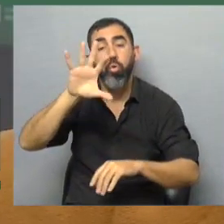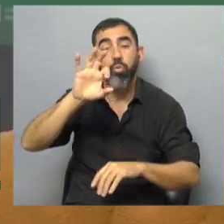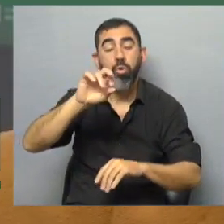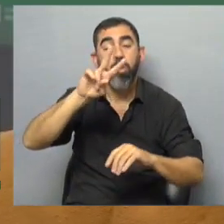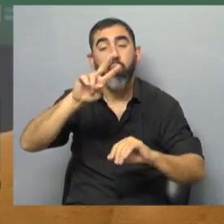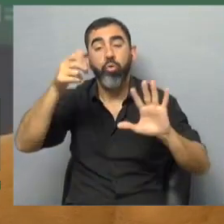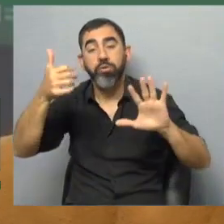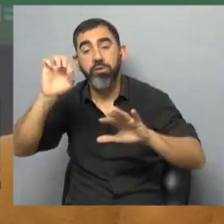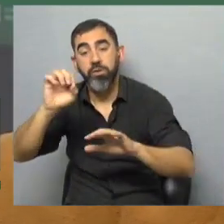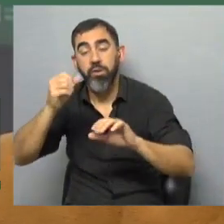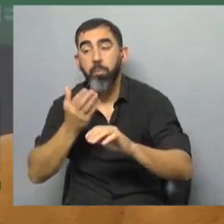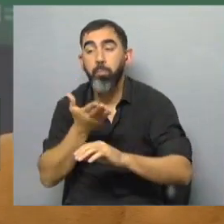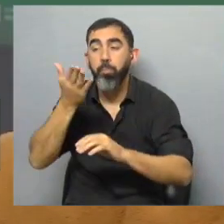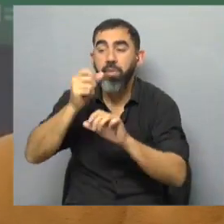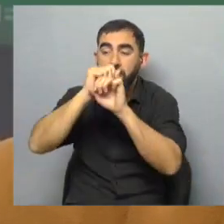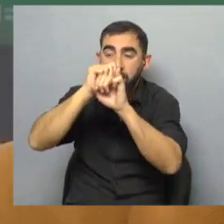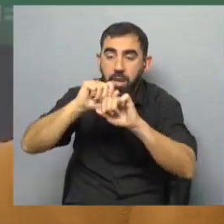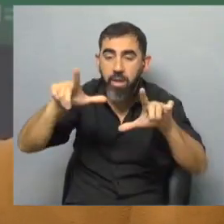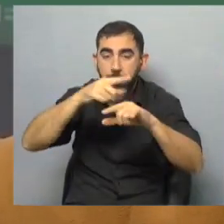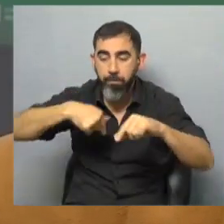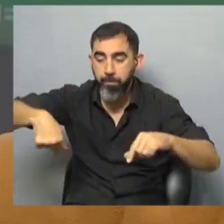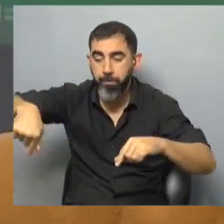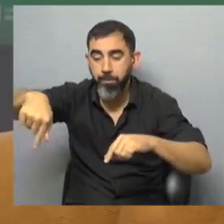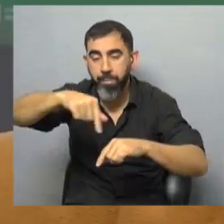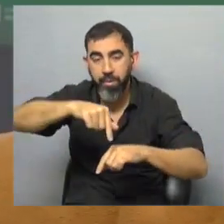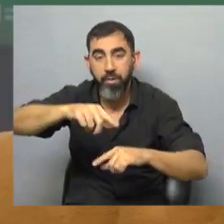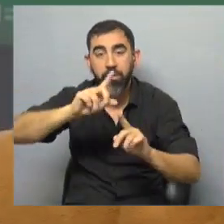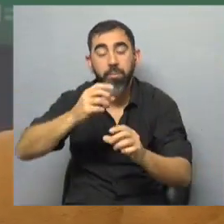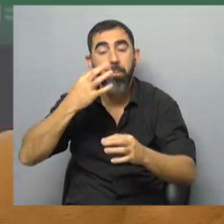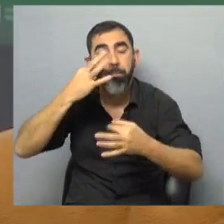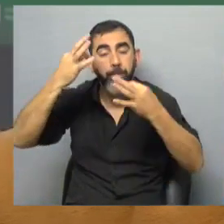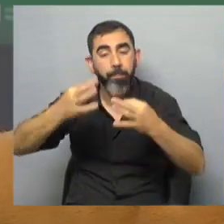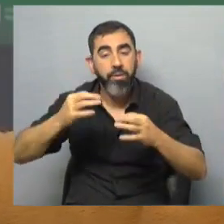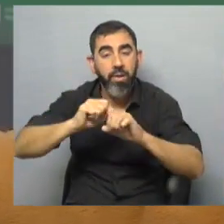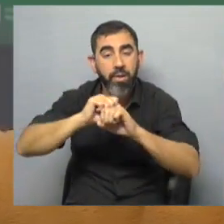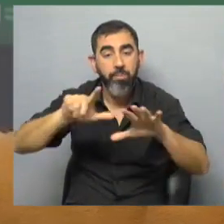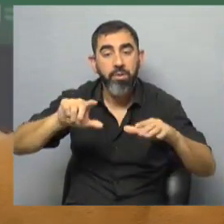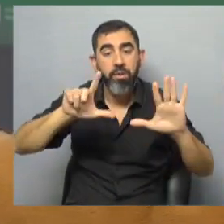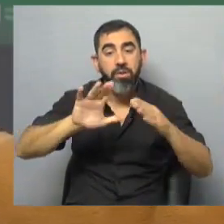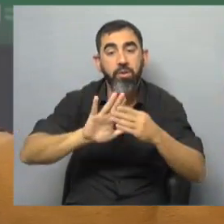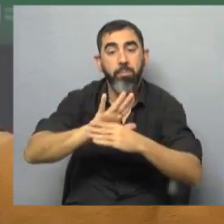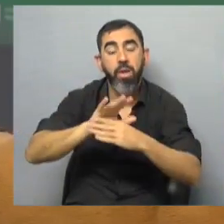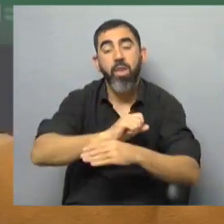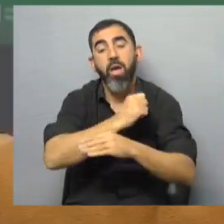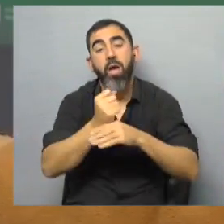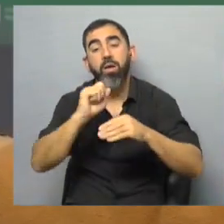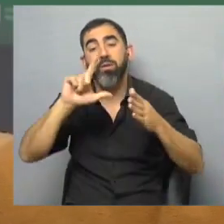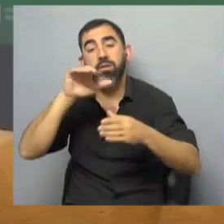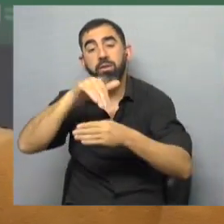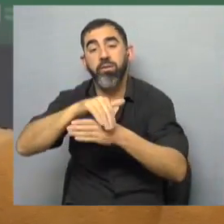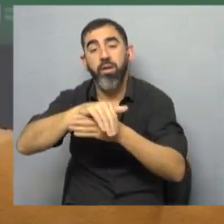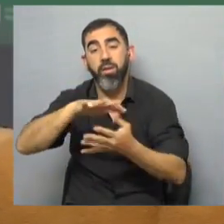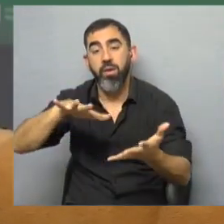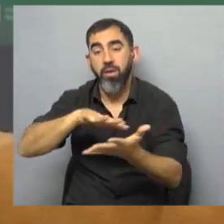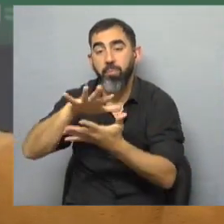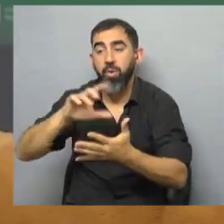092-250-260 uno puede pedir que vengan a limpiar alrededor del contenedor, y tenemos un operativo especial de limpieza de 7 de la mañana a 7 de la tarde en los espacios